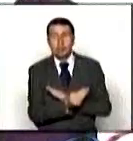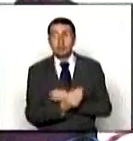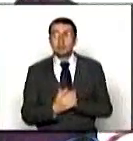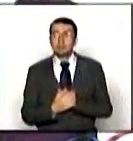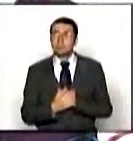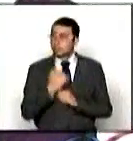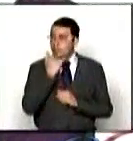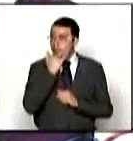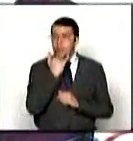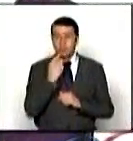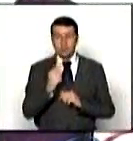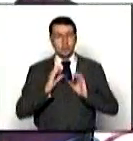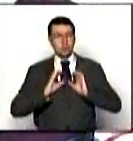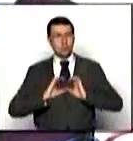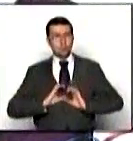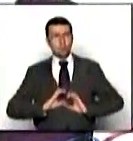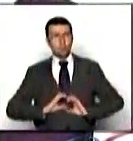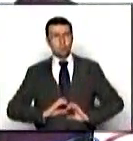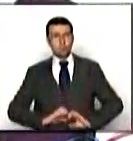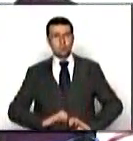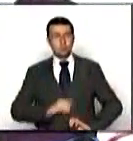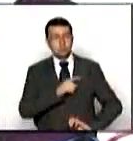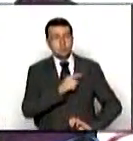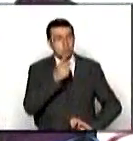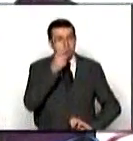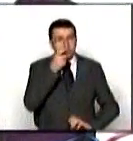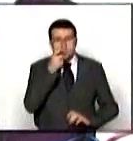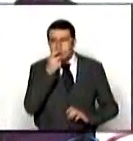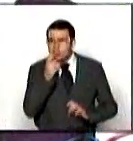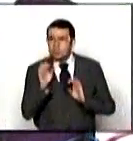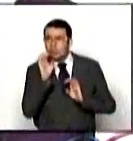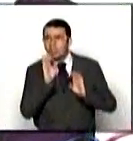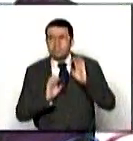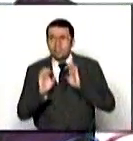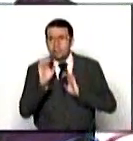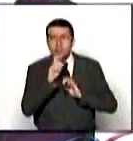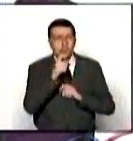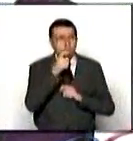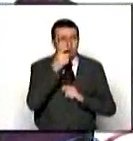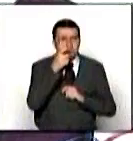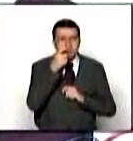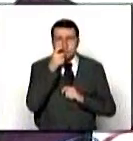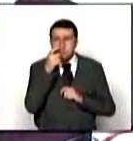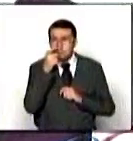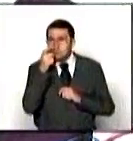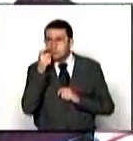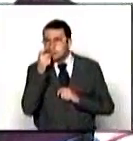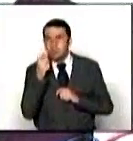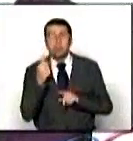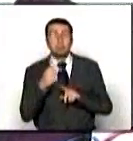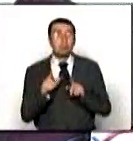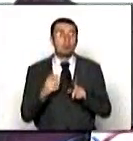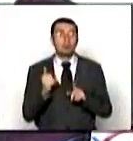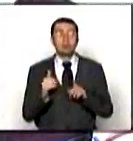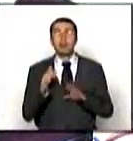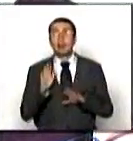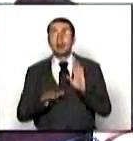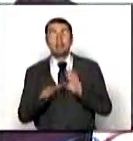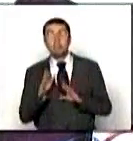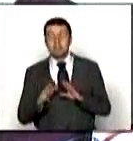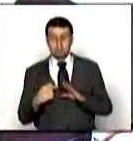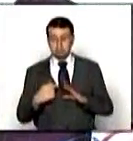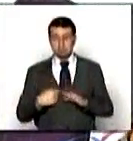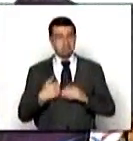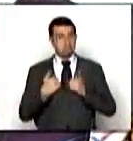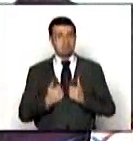Nuestro sistema inmunológico tiene que encargarse de defendernos, pero también muchas veces cuando ese sistema inmunológico es mal informado